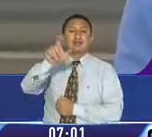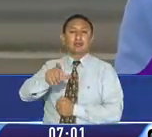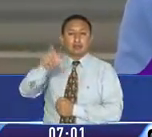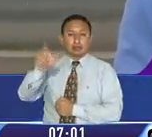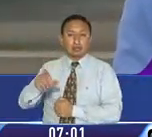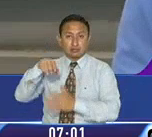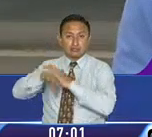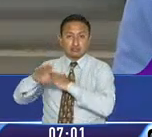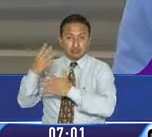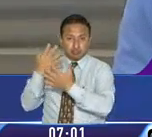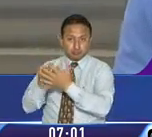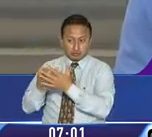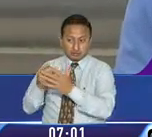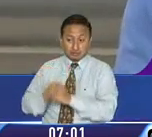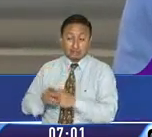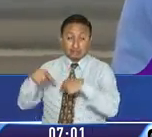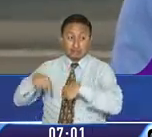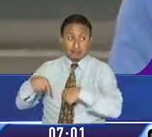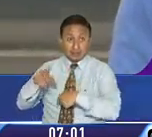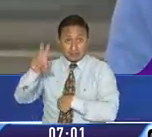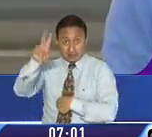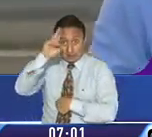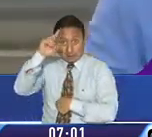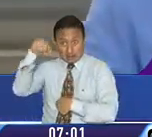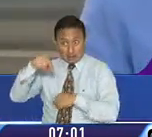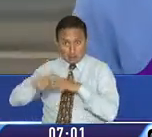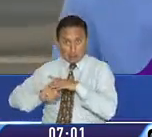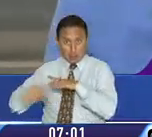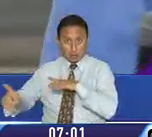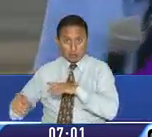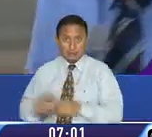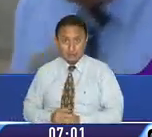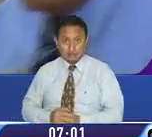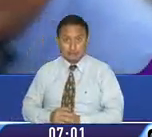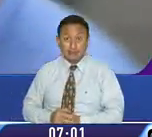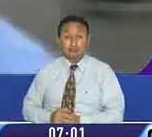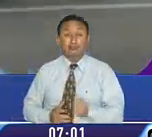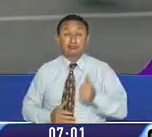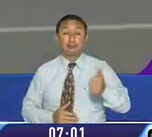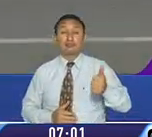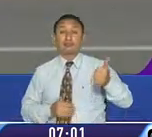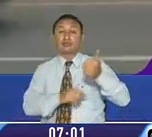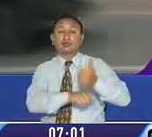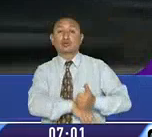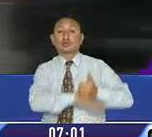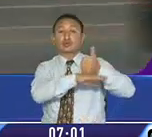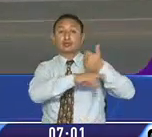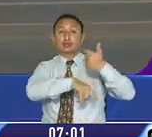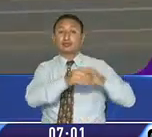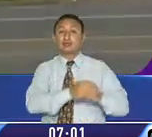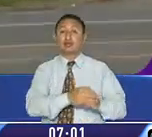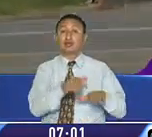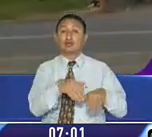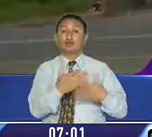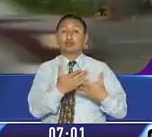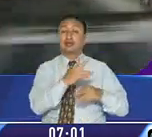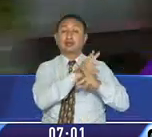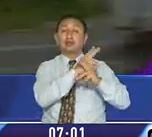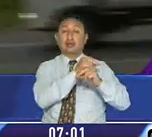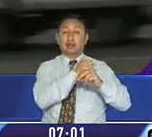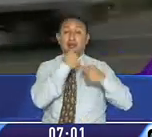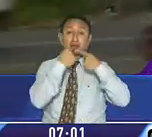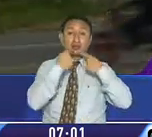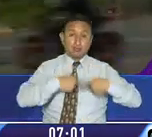libertad intentaron fugarse de este centro carcelario. Eso lo dio a conocer a través de su cuenta de Twitter los miembros de las